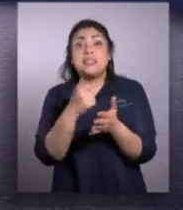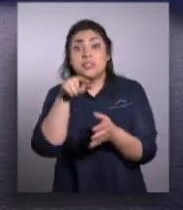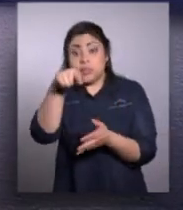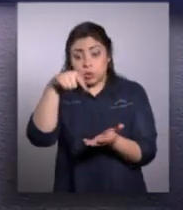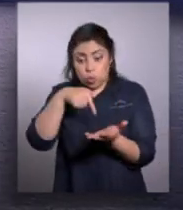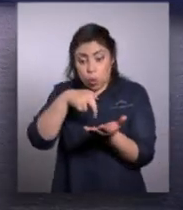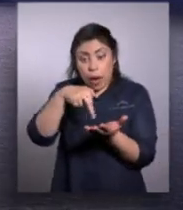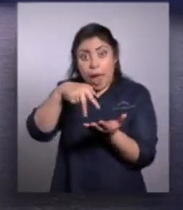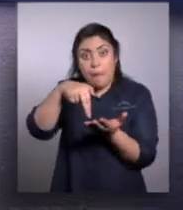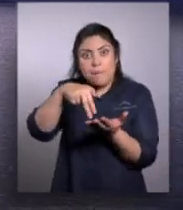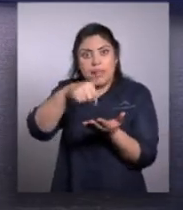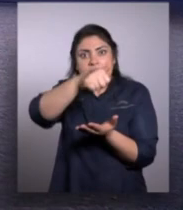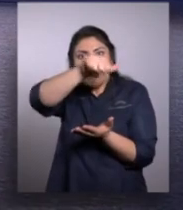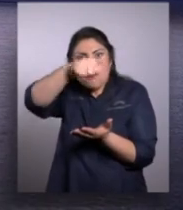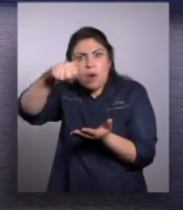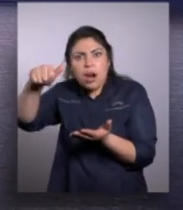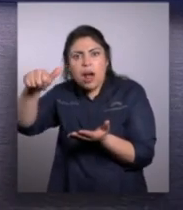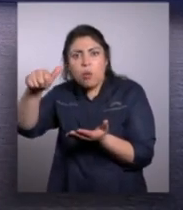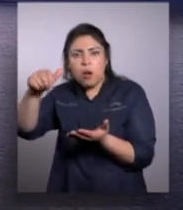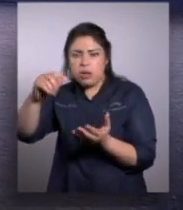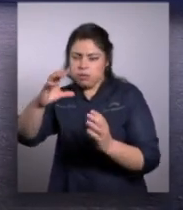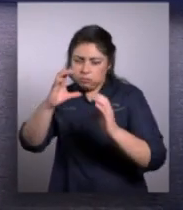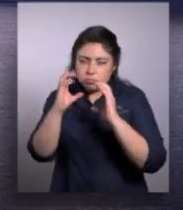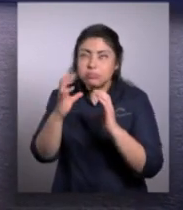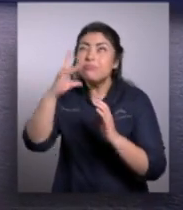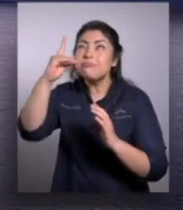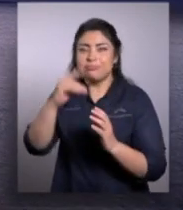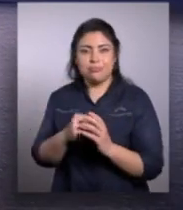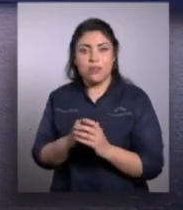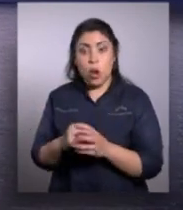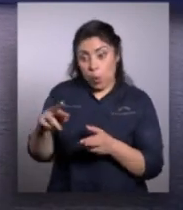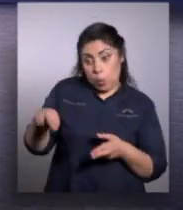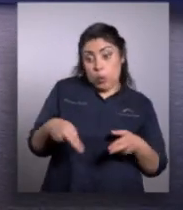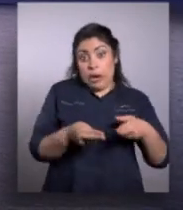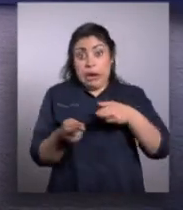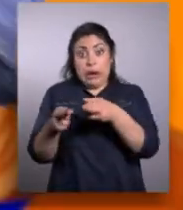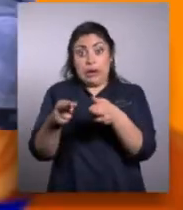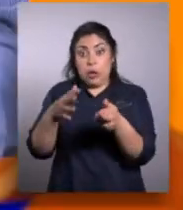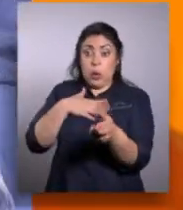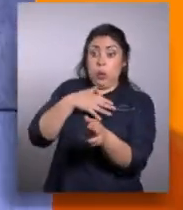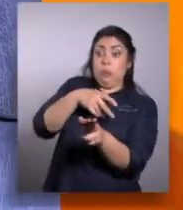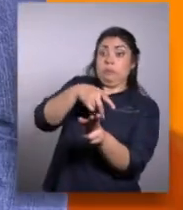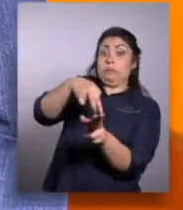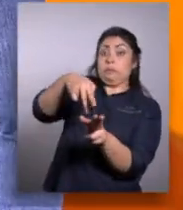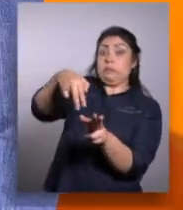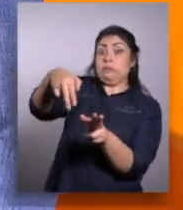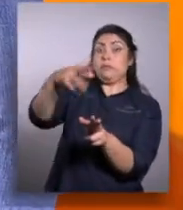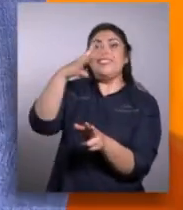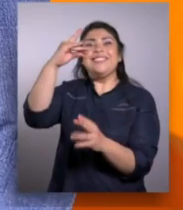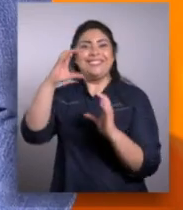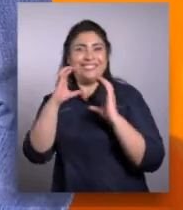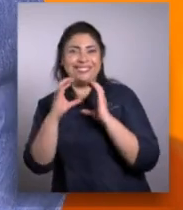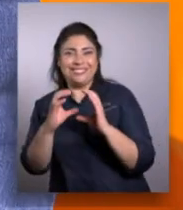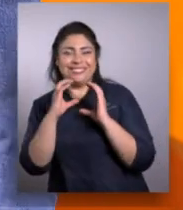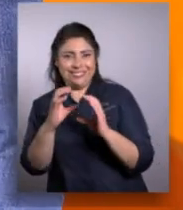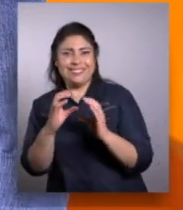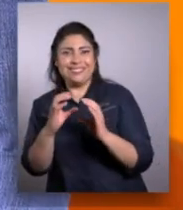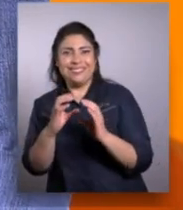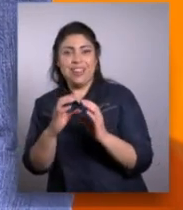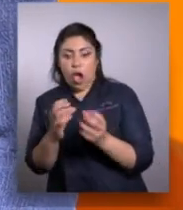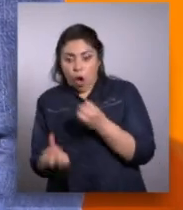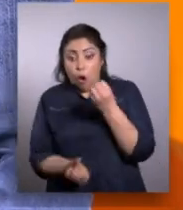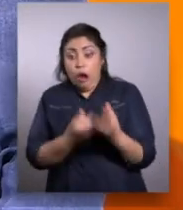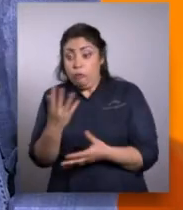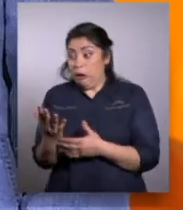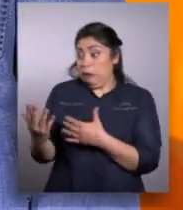contigo y si por los ríos no te anegaran cuando pases por el fuego no te quemarás ni la llama arderá en